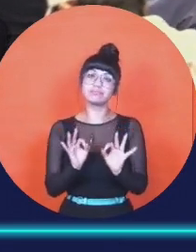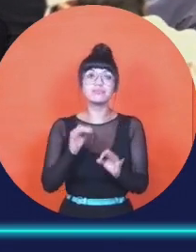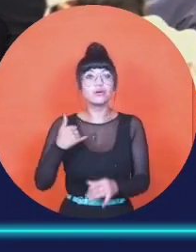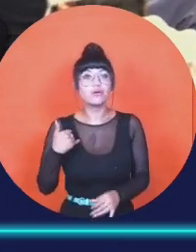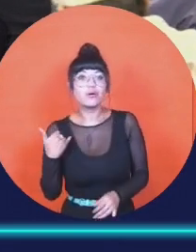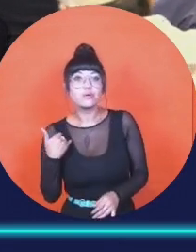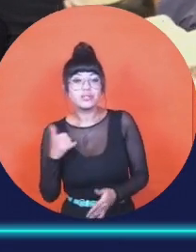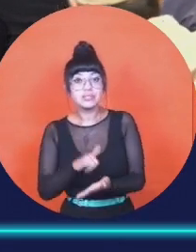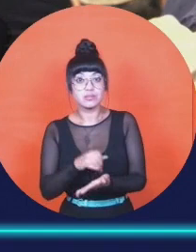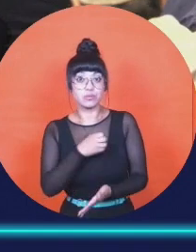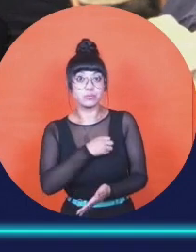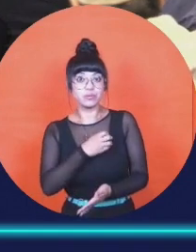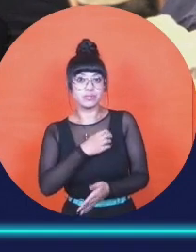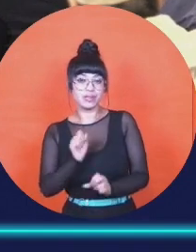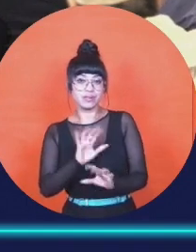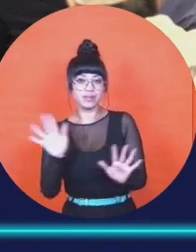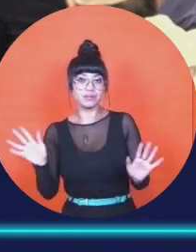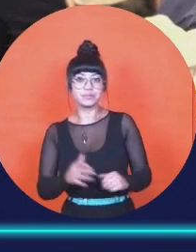esa oportunidad.